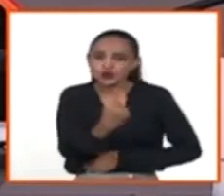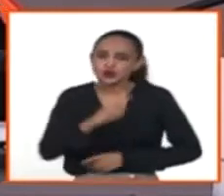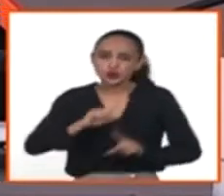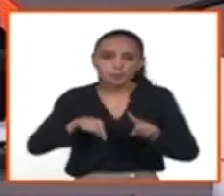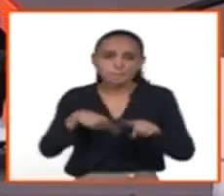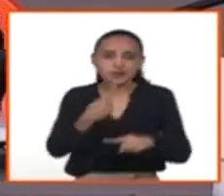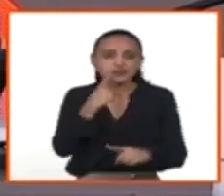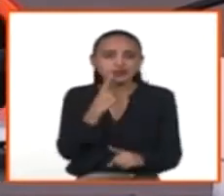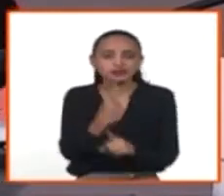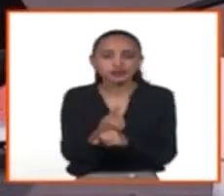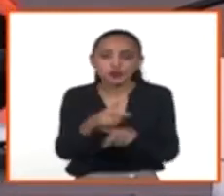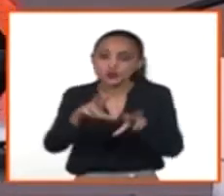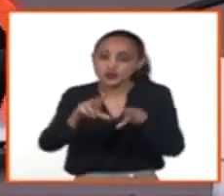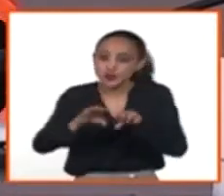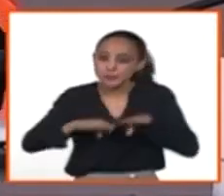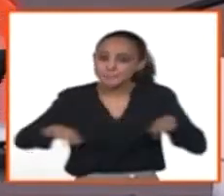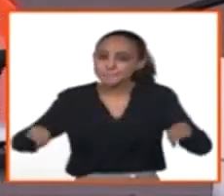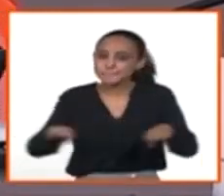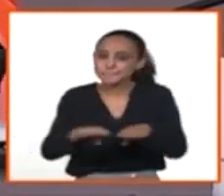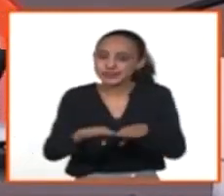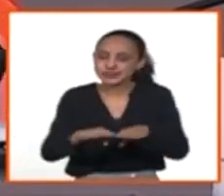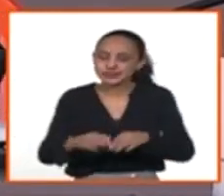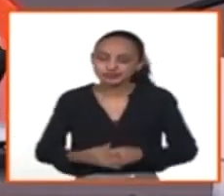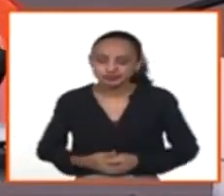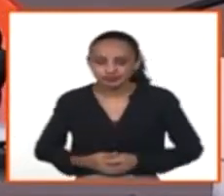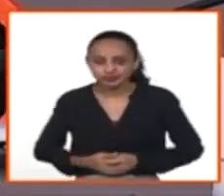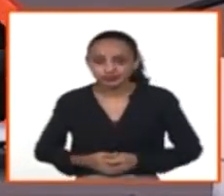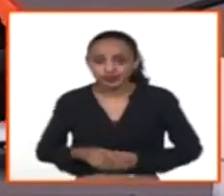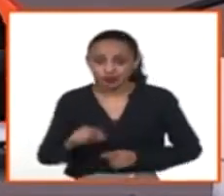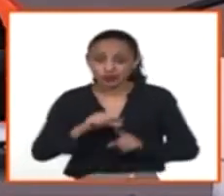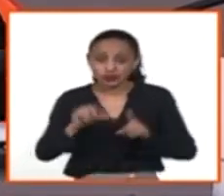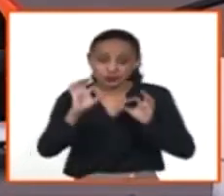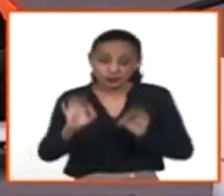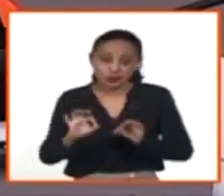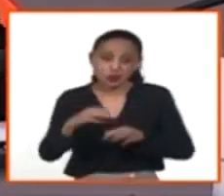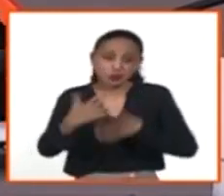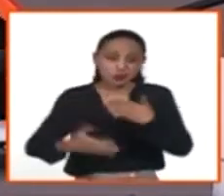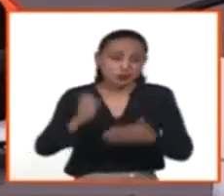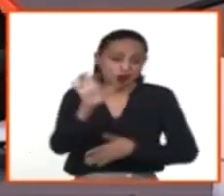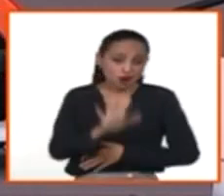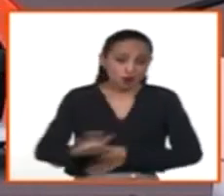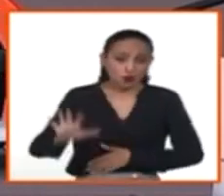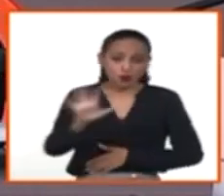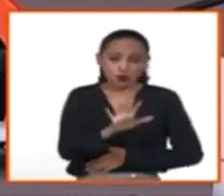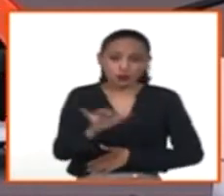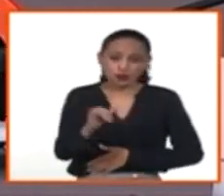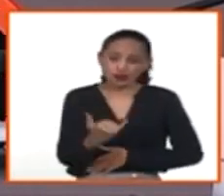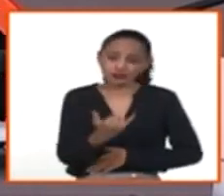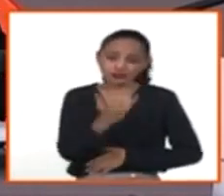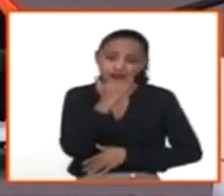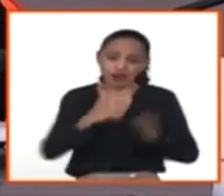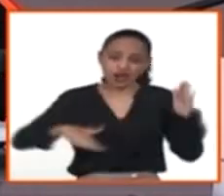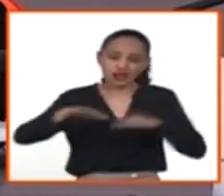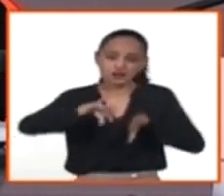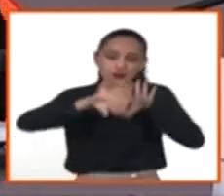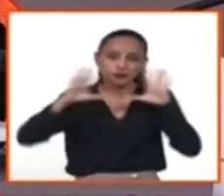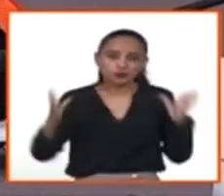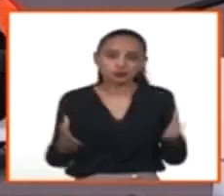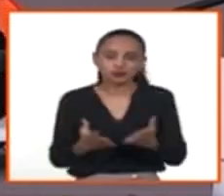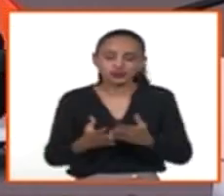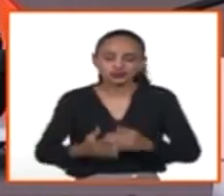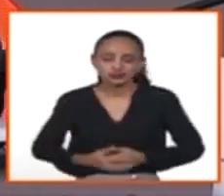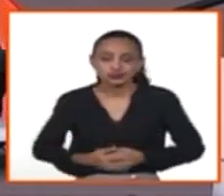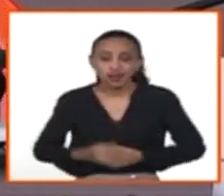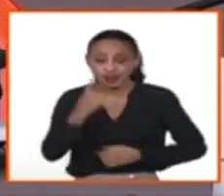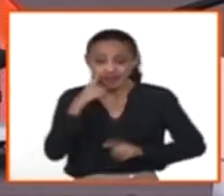mañana en una nueva mesa redonda. Estaremos siguiendo el conflicto en Europa y el impacto que tiene a nivel mundial. Nos vamos con nuestras